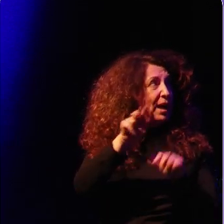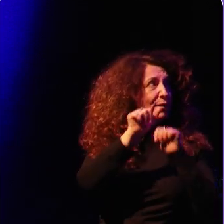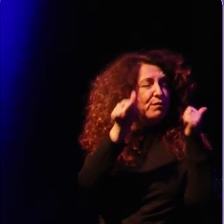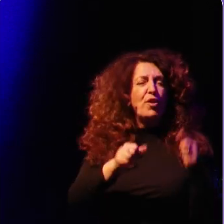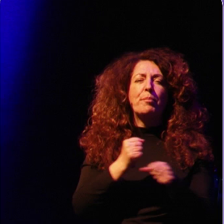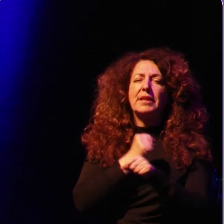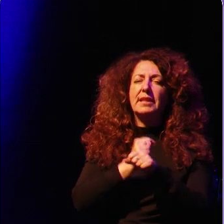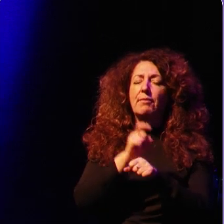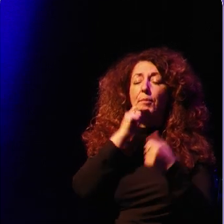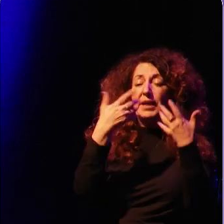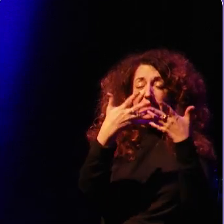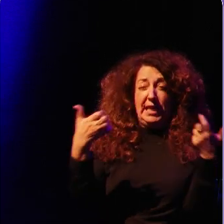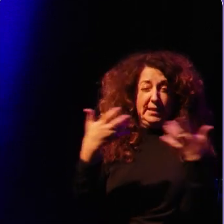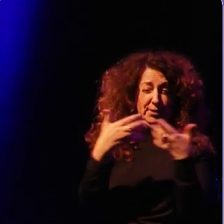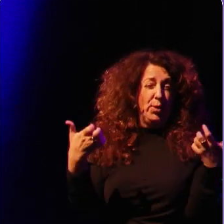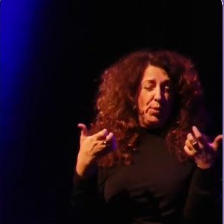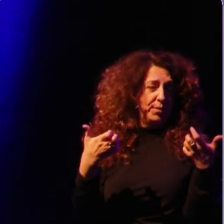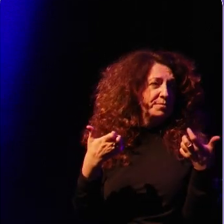ahí. Coge un texto,